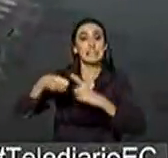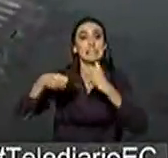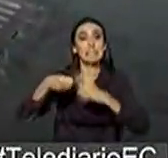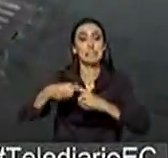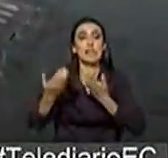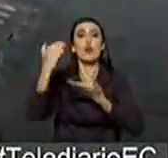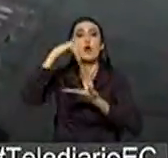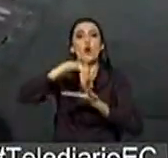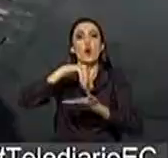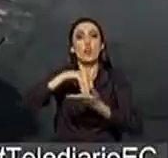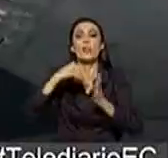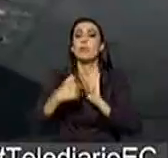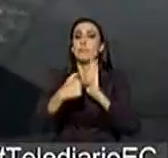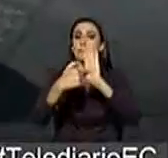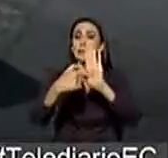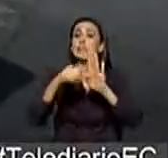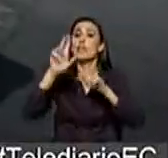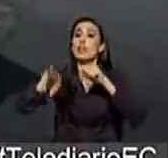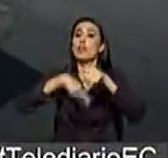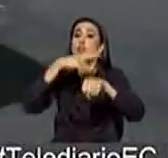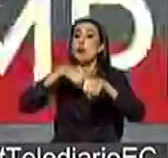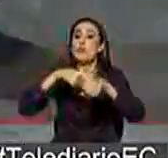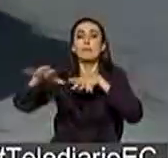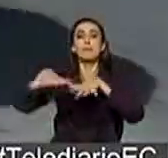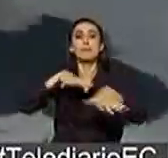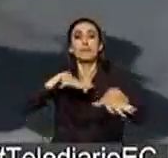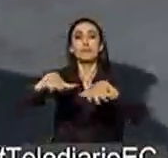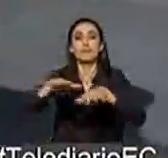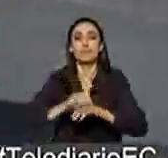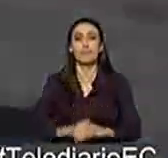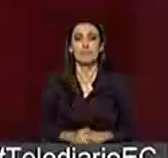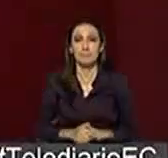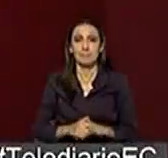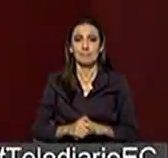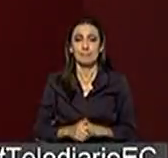retoma su ritmo habitual sin inconvenientes